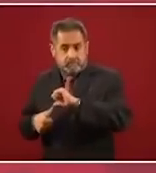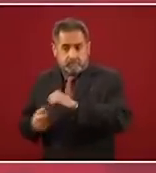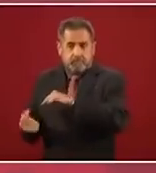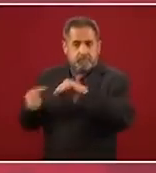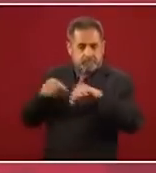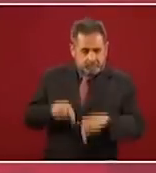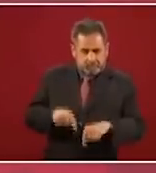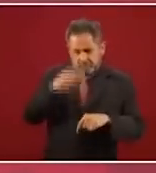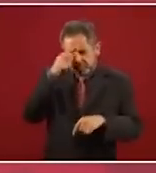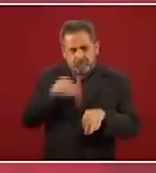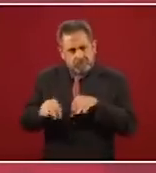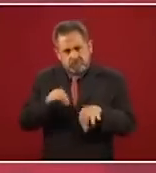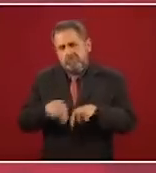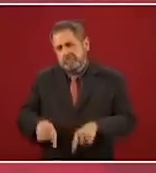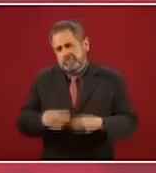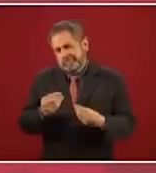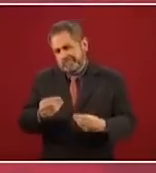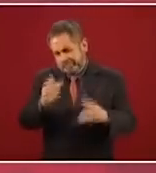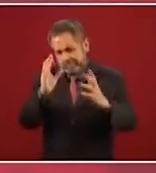trabajan en México,